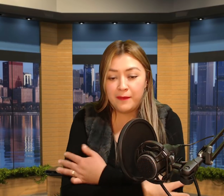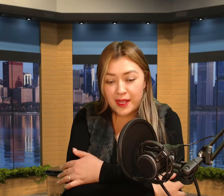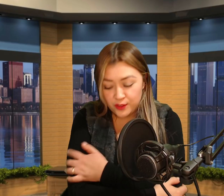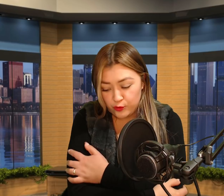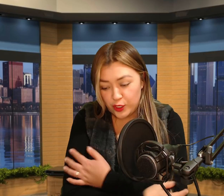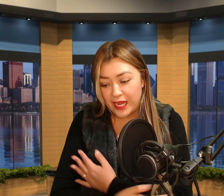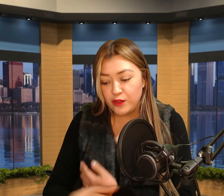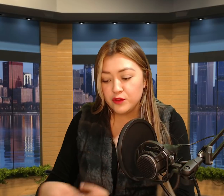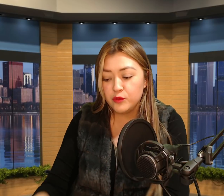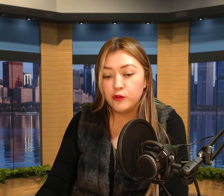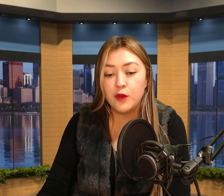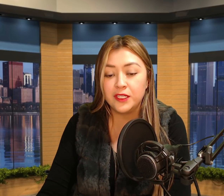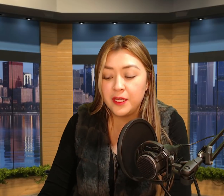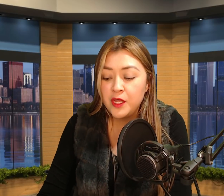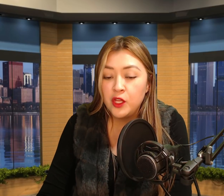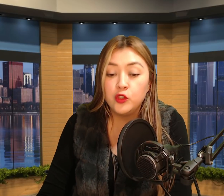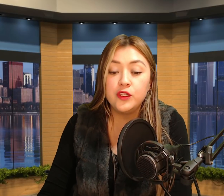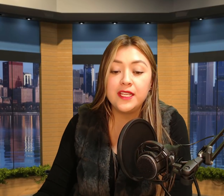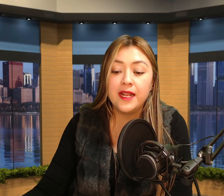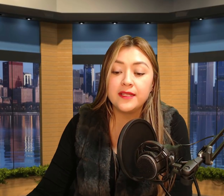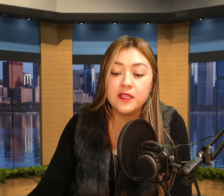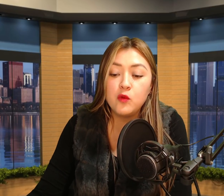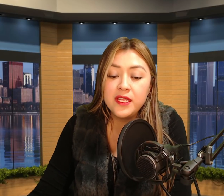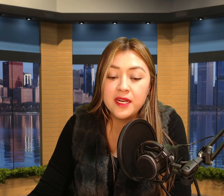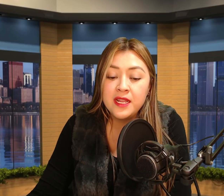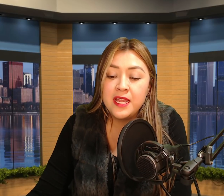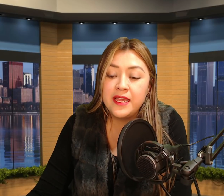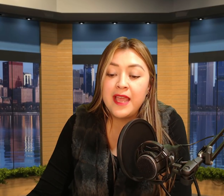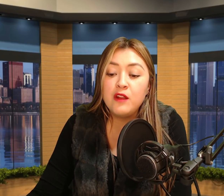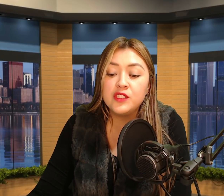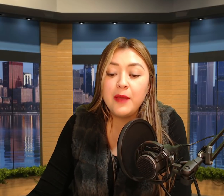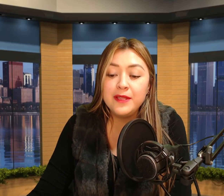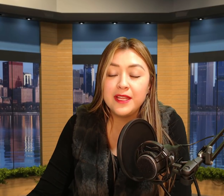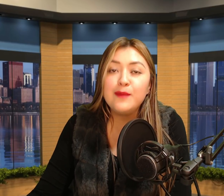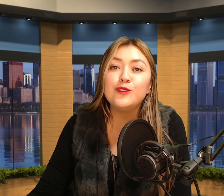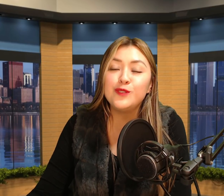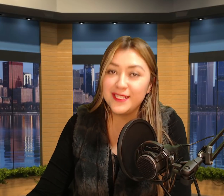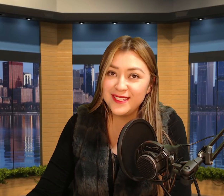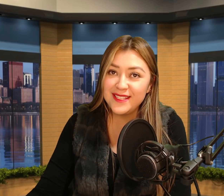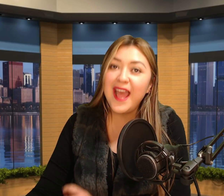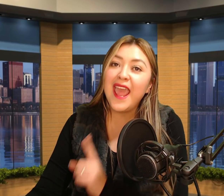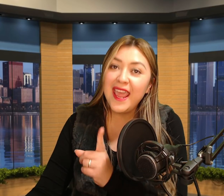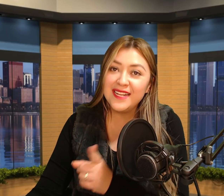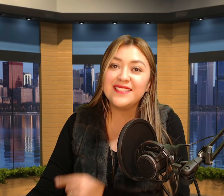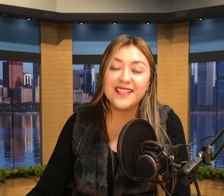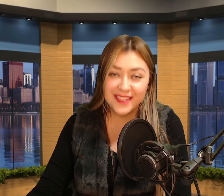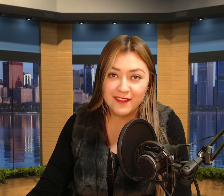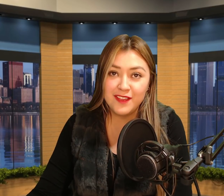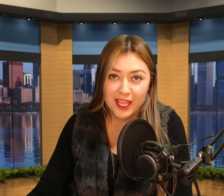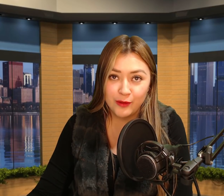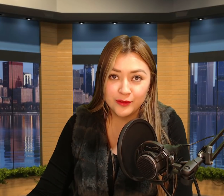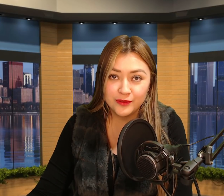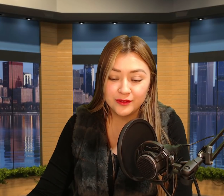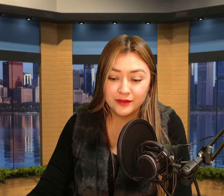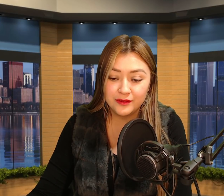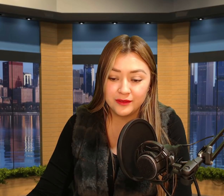un abrazo muy cariñoso muy fuerte donde quiera que se encuentren y ya lo saben tenemos una cita en el siguiente vídeo